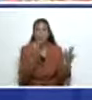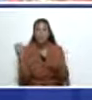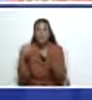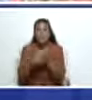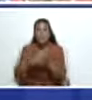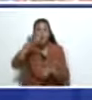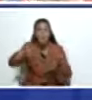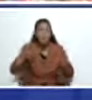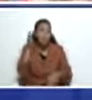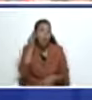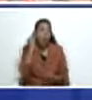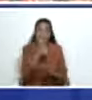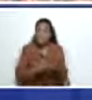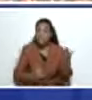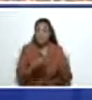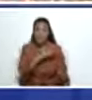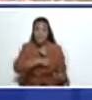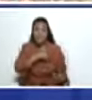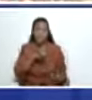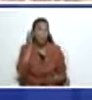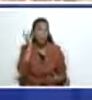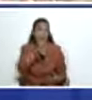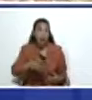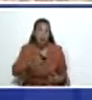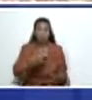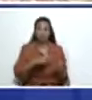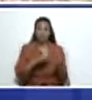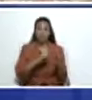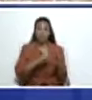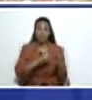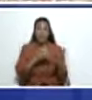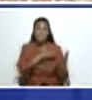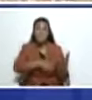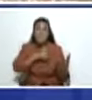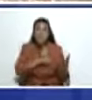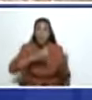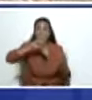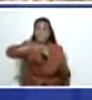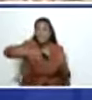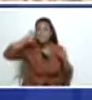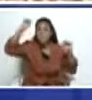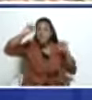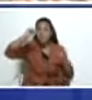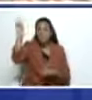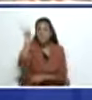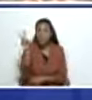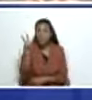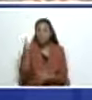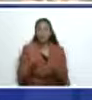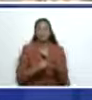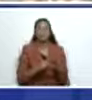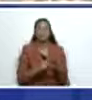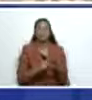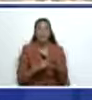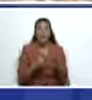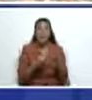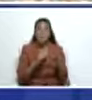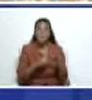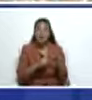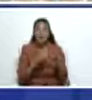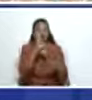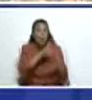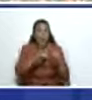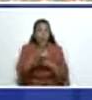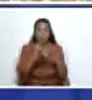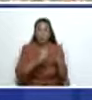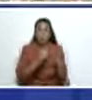4.900.000 mujeres inscritas. Ya lanzamos la gran misión Viva Venezuela, mi patria querida. La gran misión de la